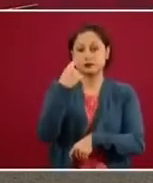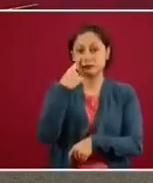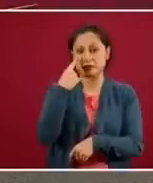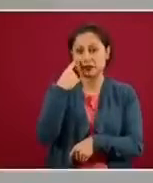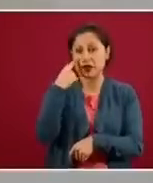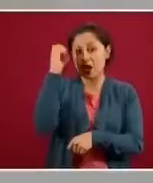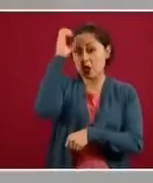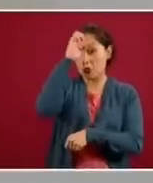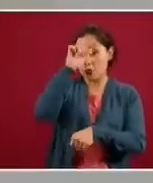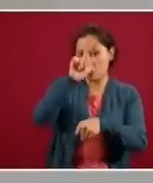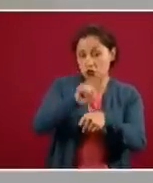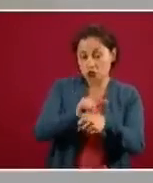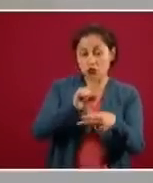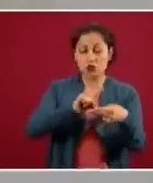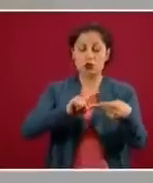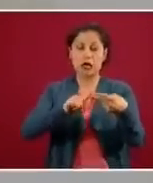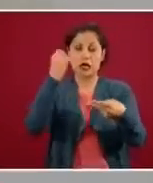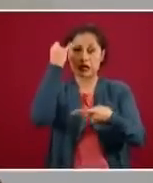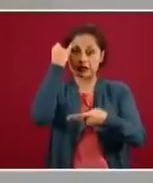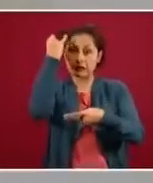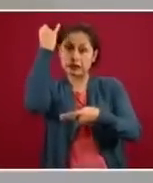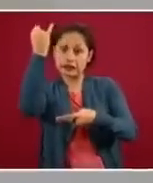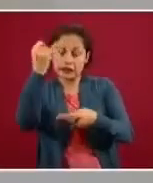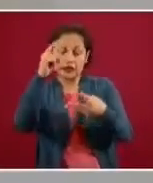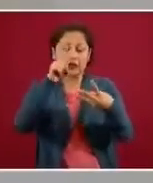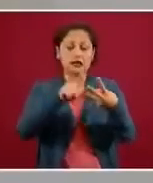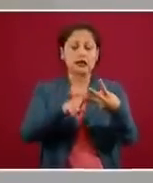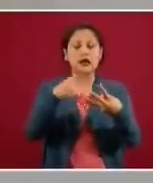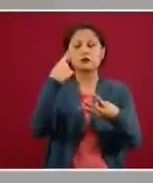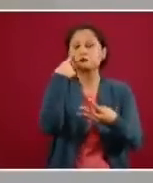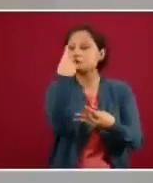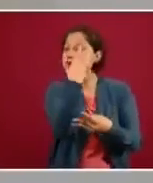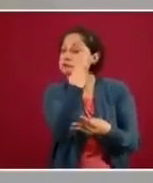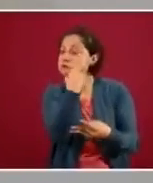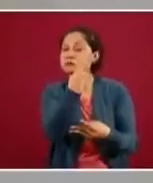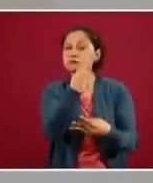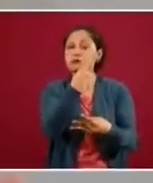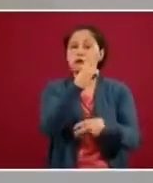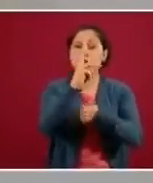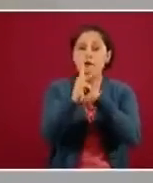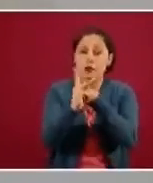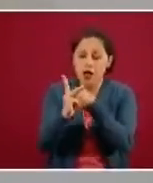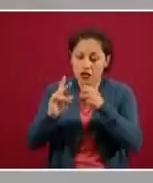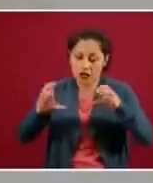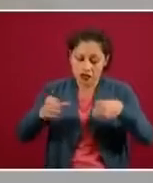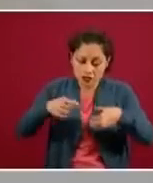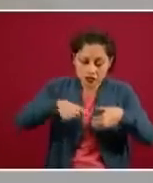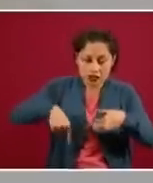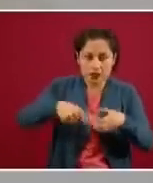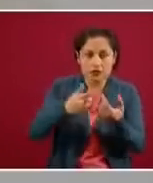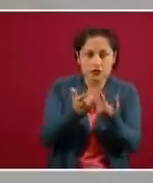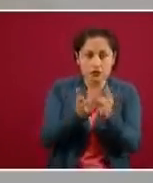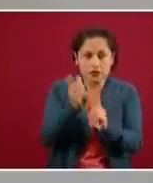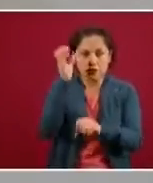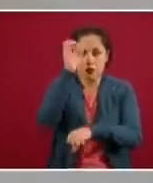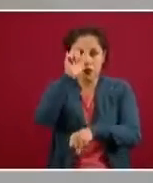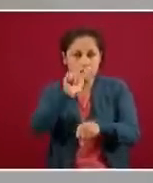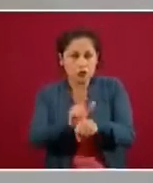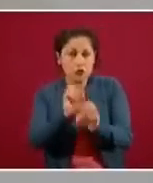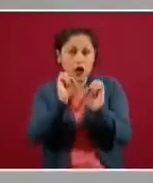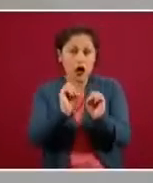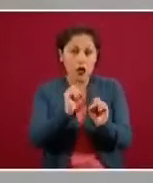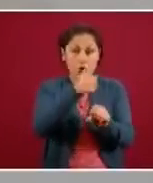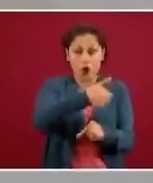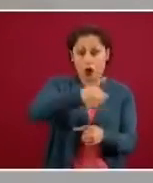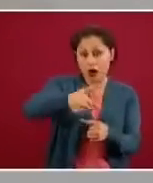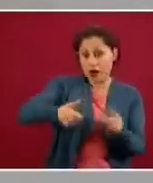la cosmovisión de cada pueblo y de cada persona, existe una serie de elementos